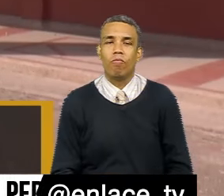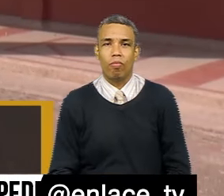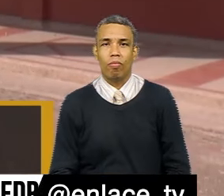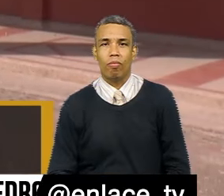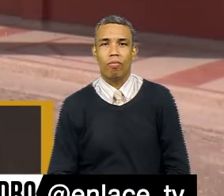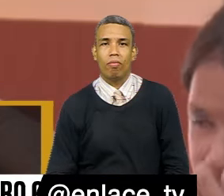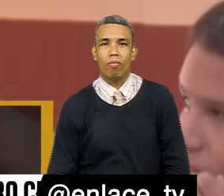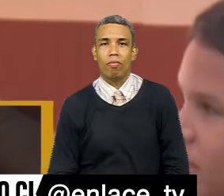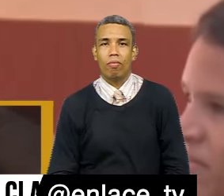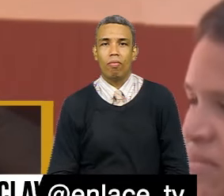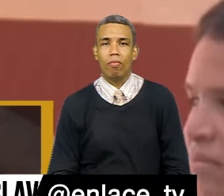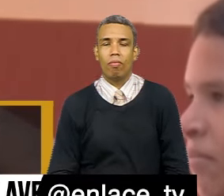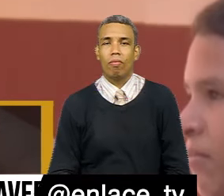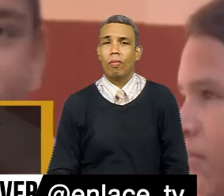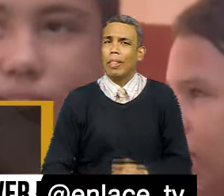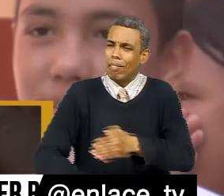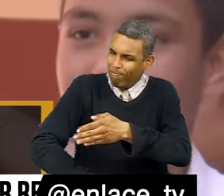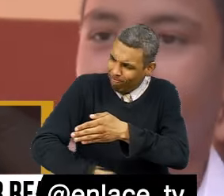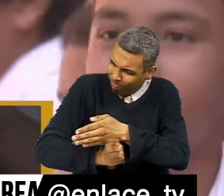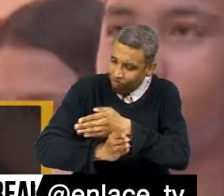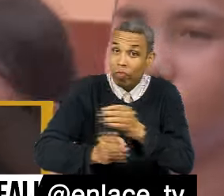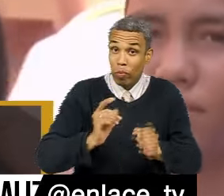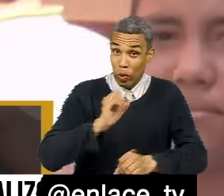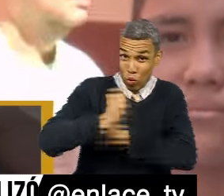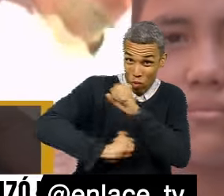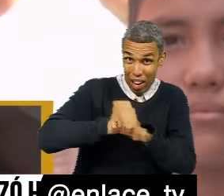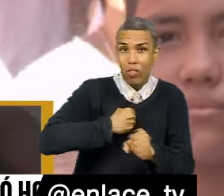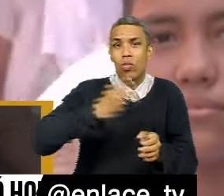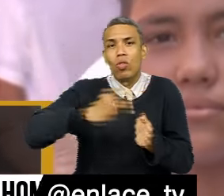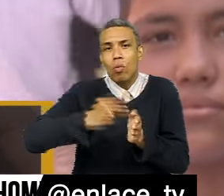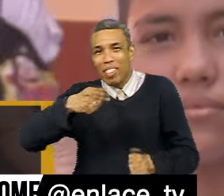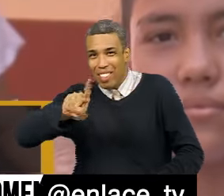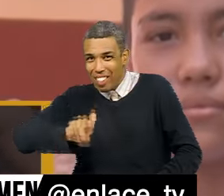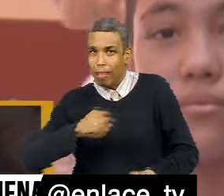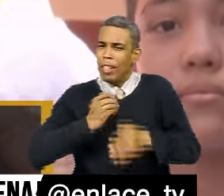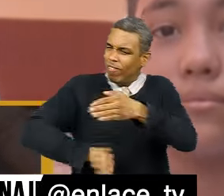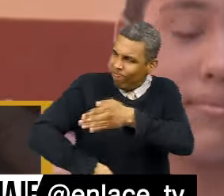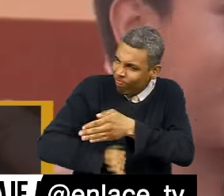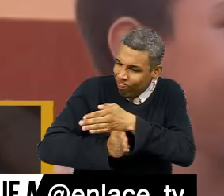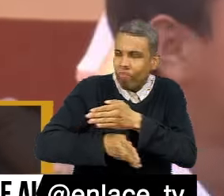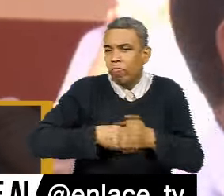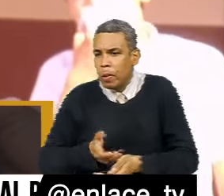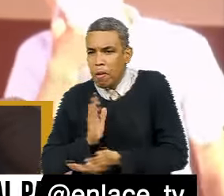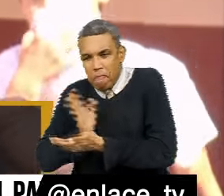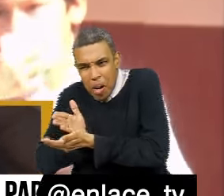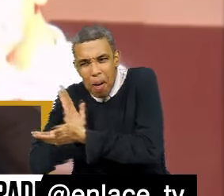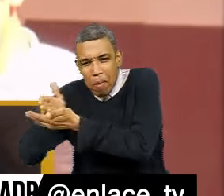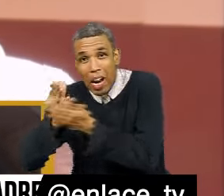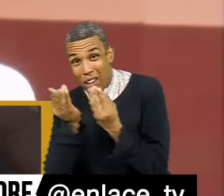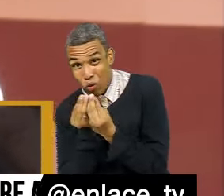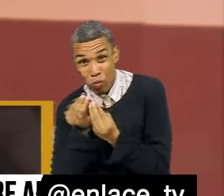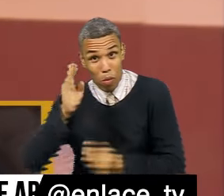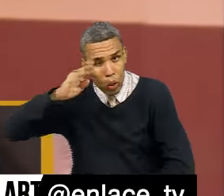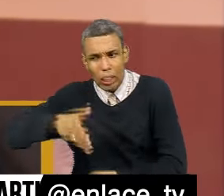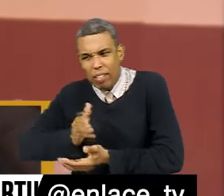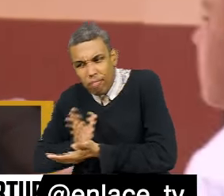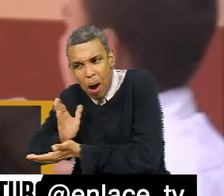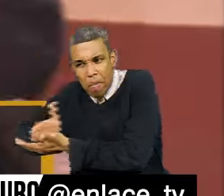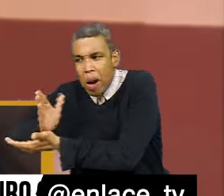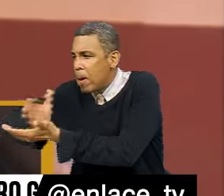de la policía. Esto lo hemos venido haciendo durante todo el año y hasta que se acabe el periodo escolar, obviamente vamos a estar en otras instituciones